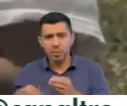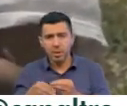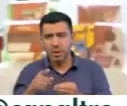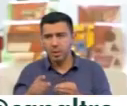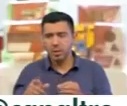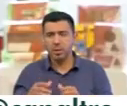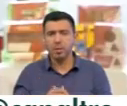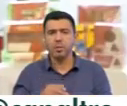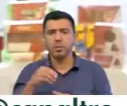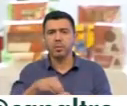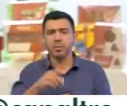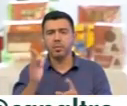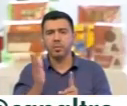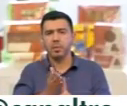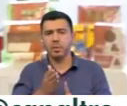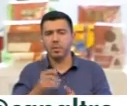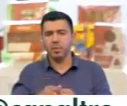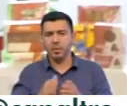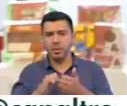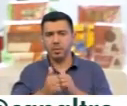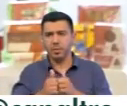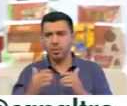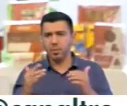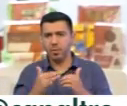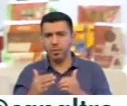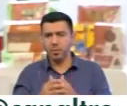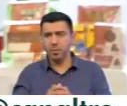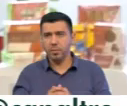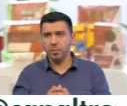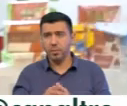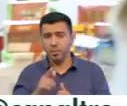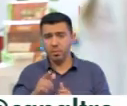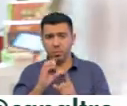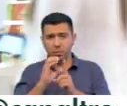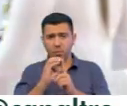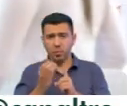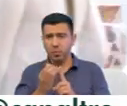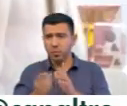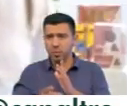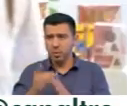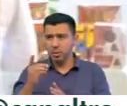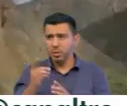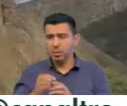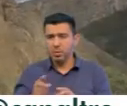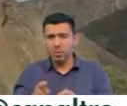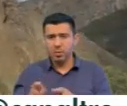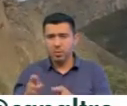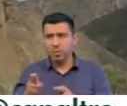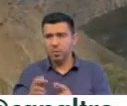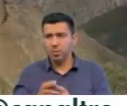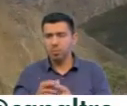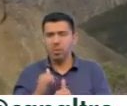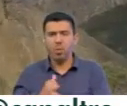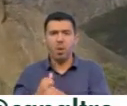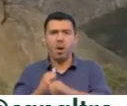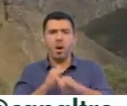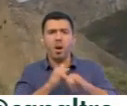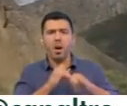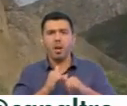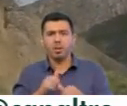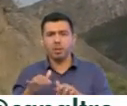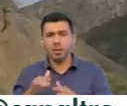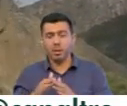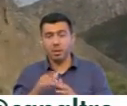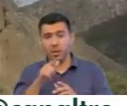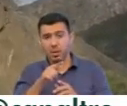del conflicto. Tanto nosotros como Agricultura y Desarrollo Rural, al igual que todas las secretarías del departamento, destinan